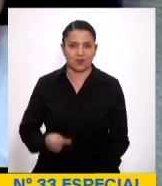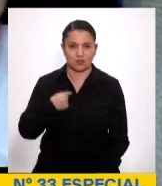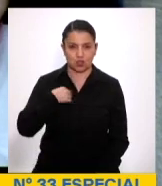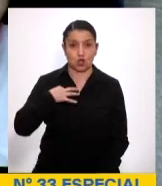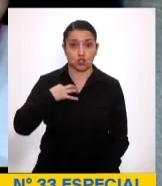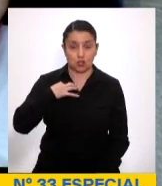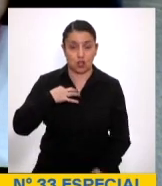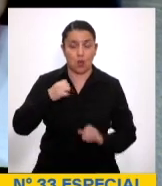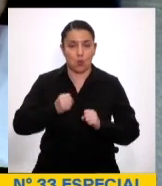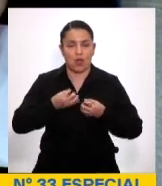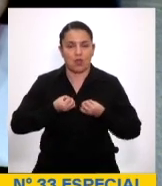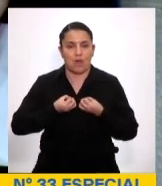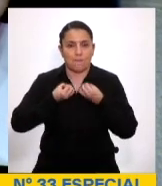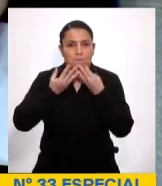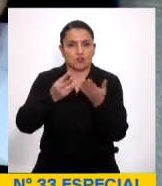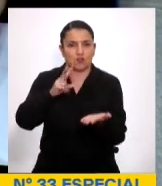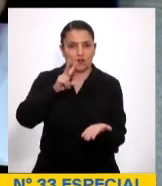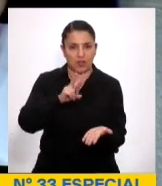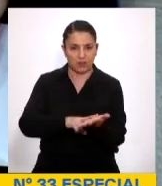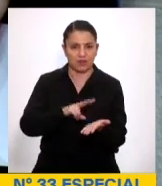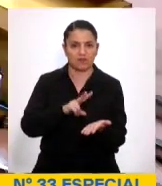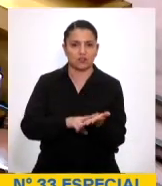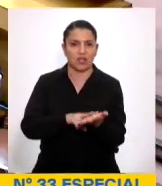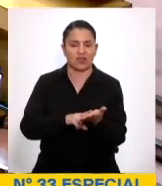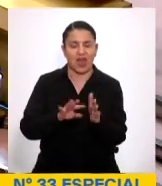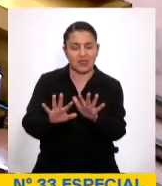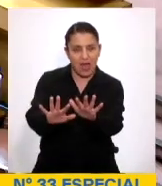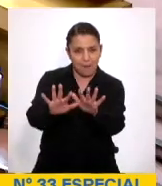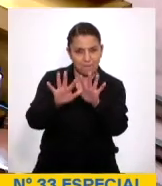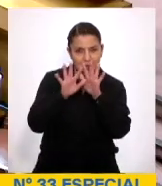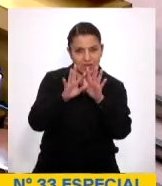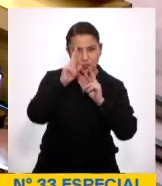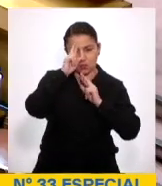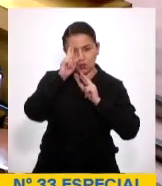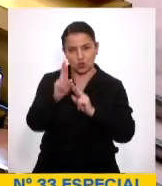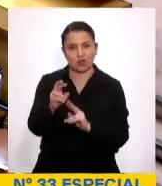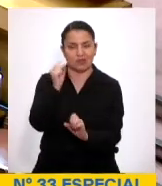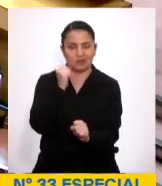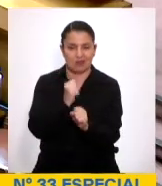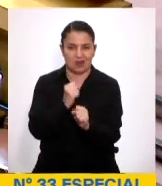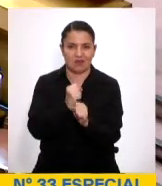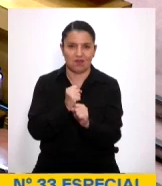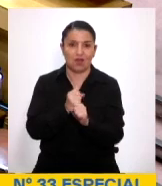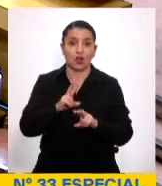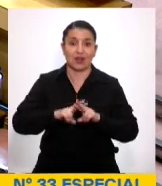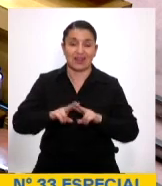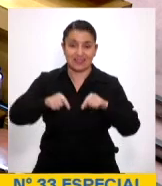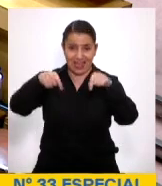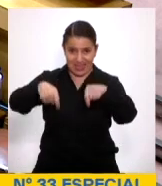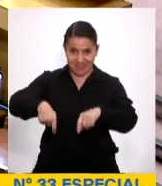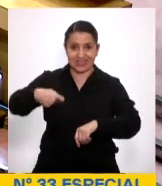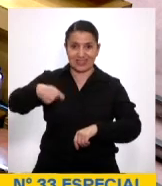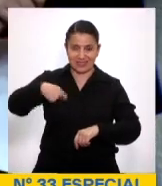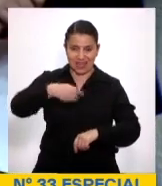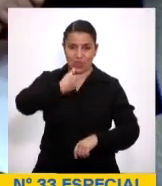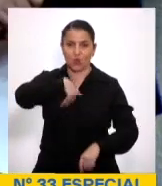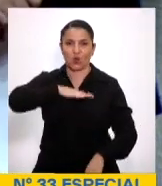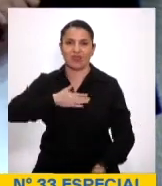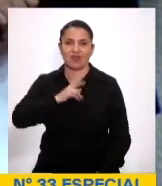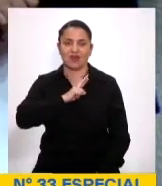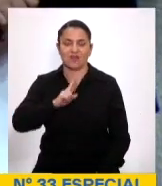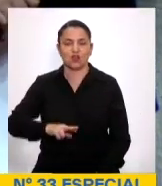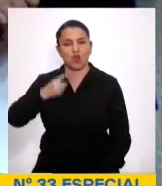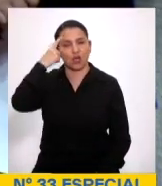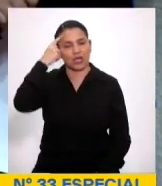puedo expresar mi sincera admiración y reconocimiento a la labor que realiza este senado de nuestra República creo